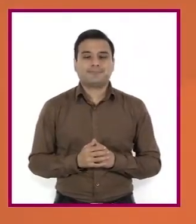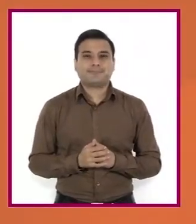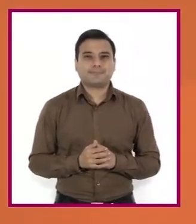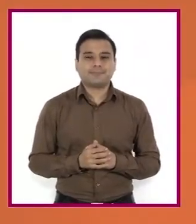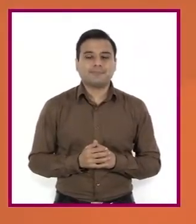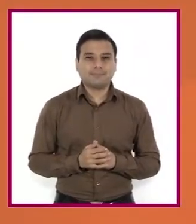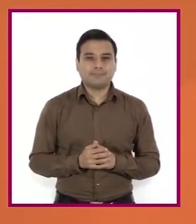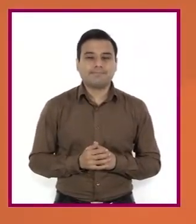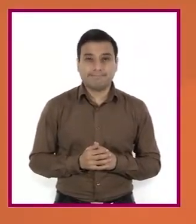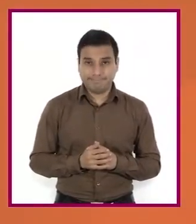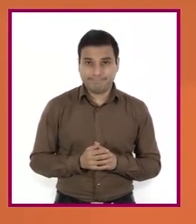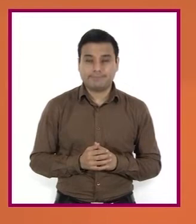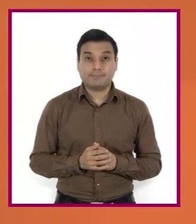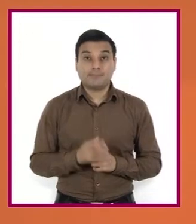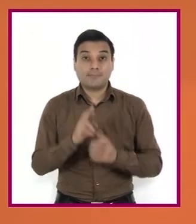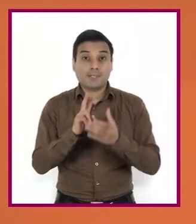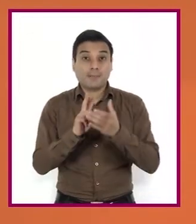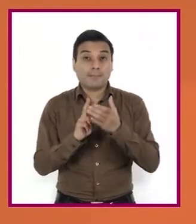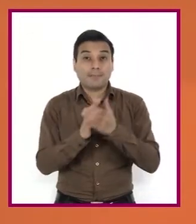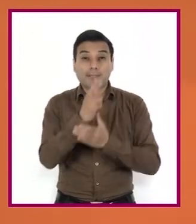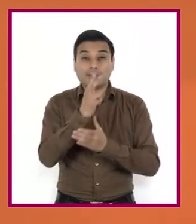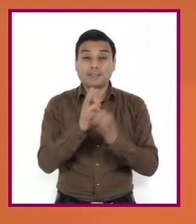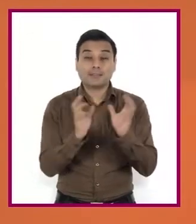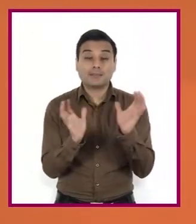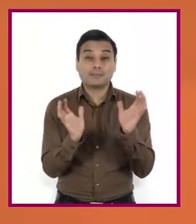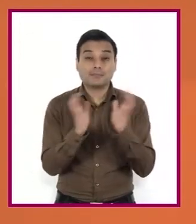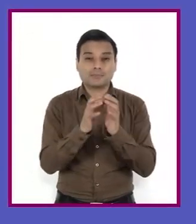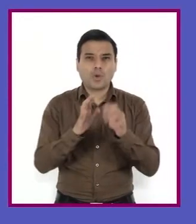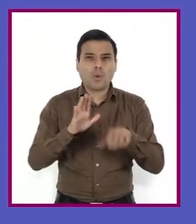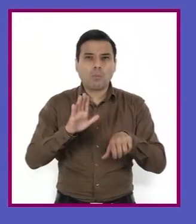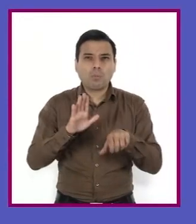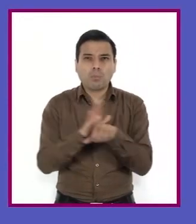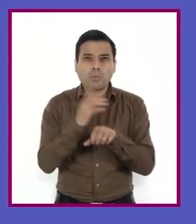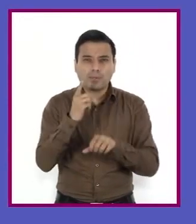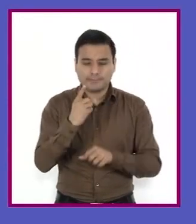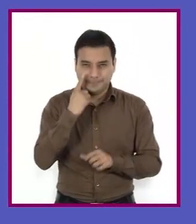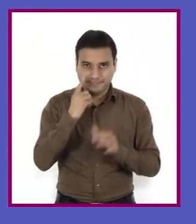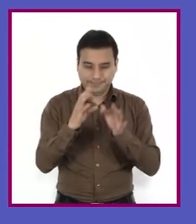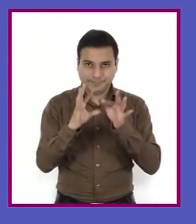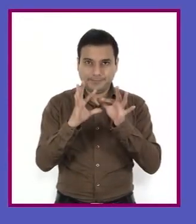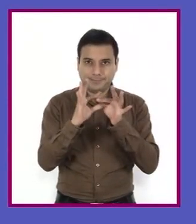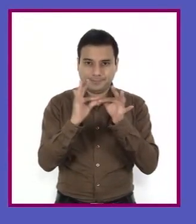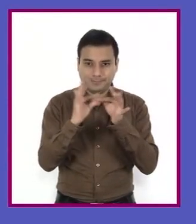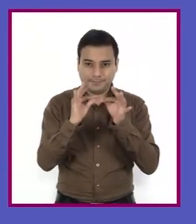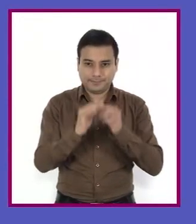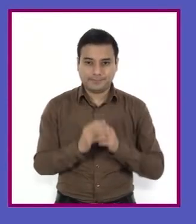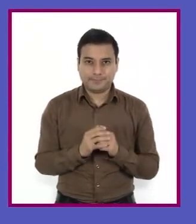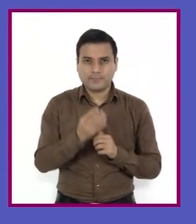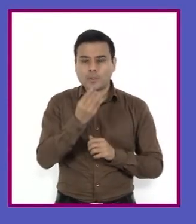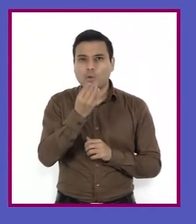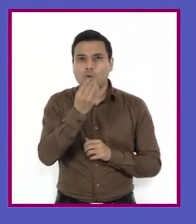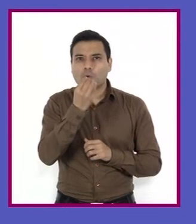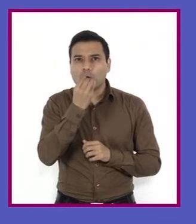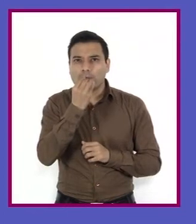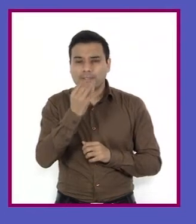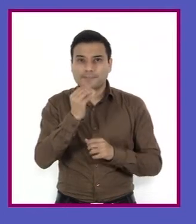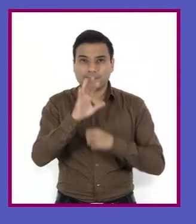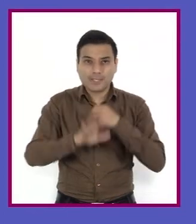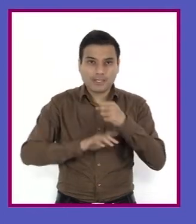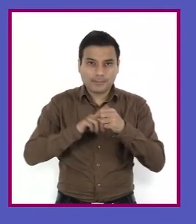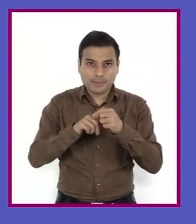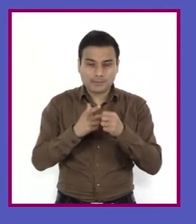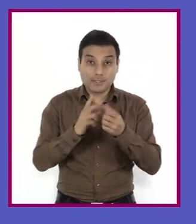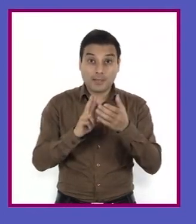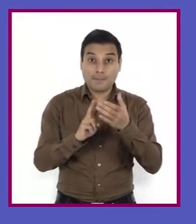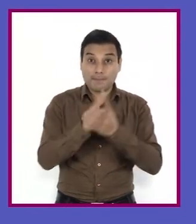las cuales atrapan insectos o animales pequeños. Veamos. Comer animales permite a las plantas